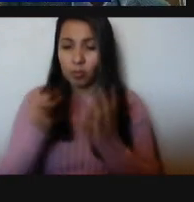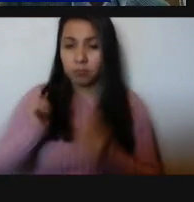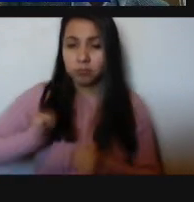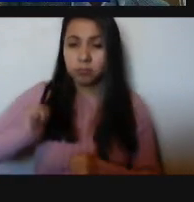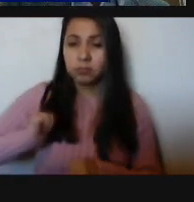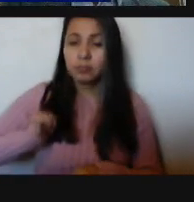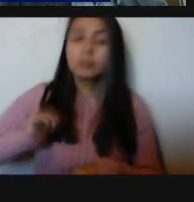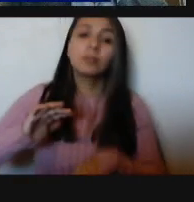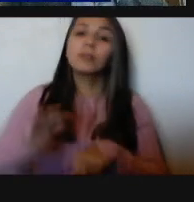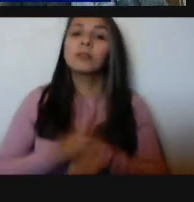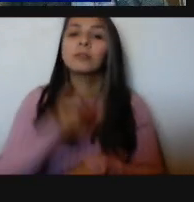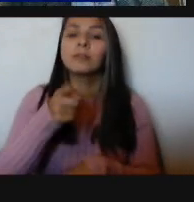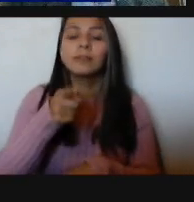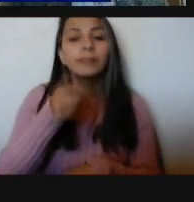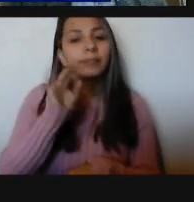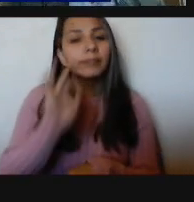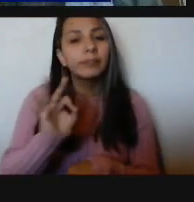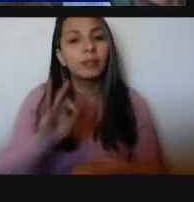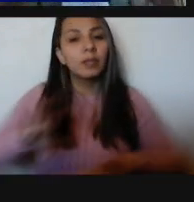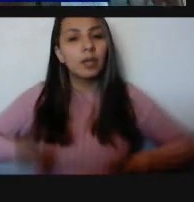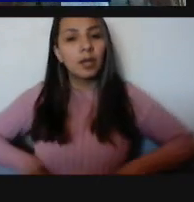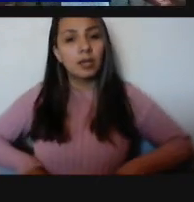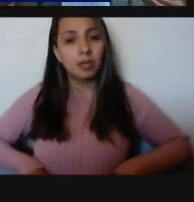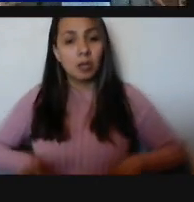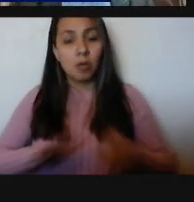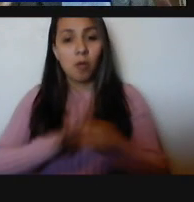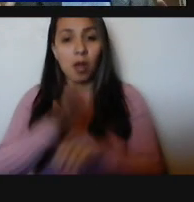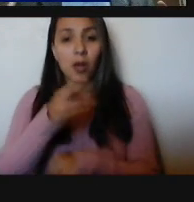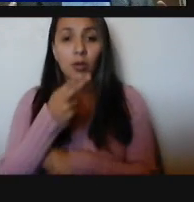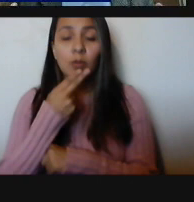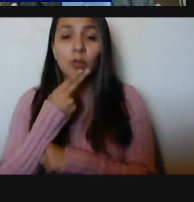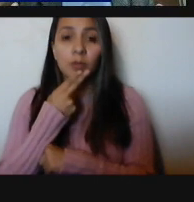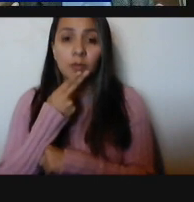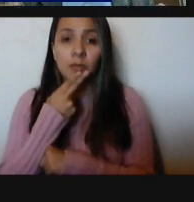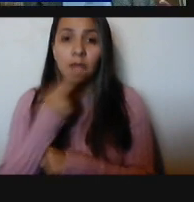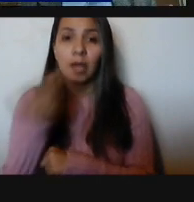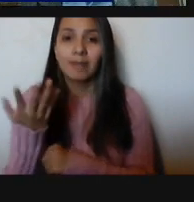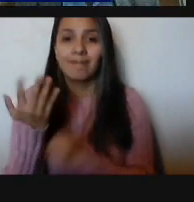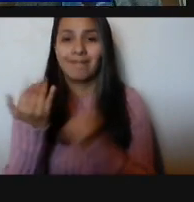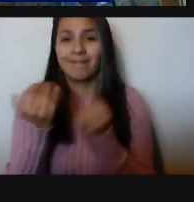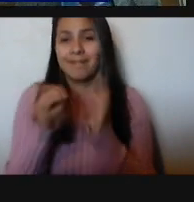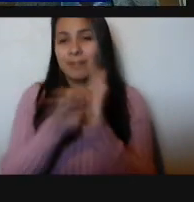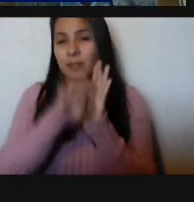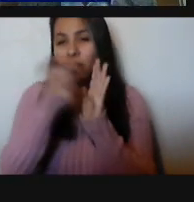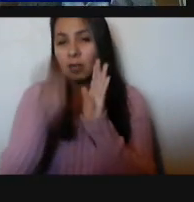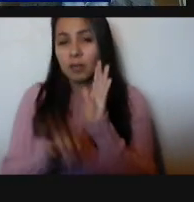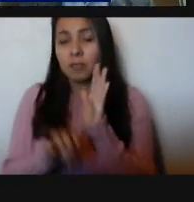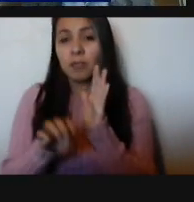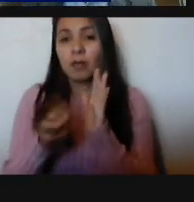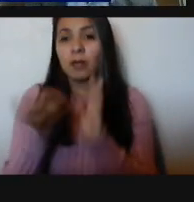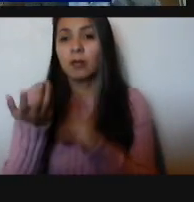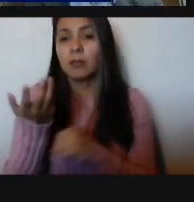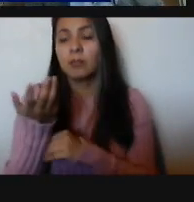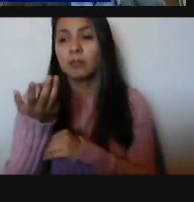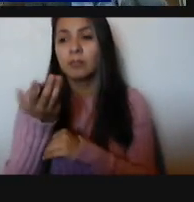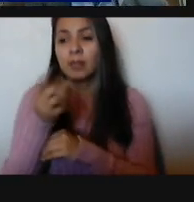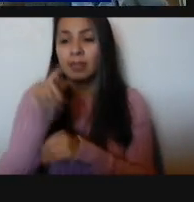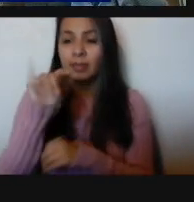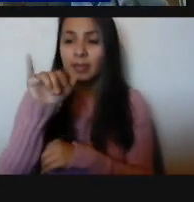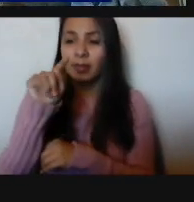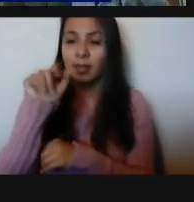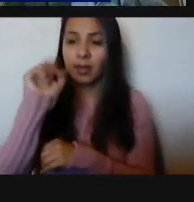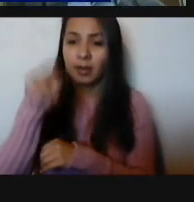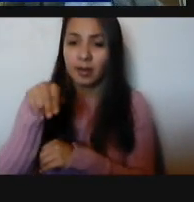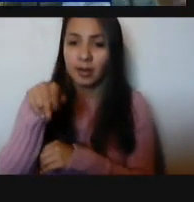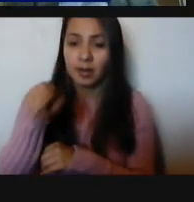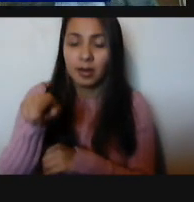diferentes características de los compuestos a utilizar. No es lo mismo un sistema como